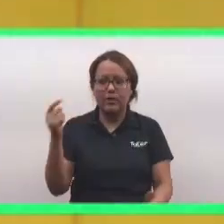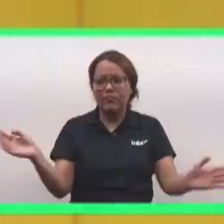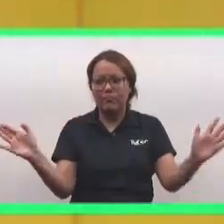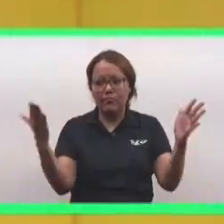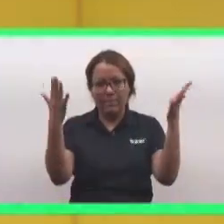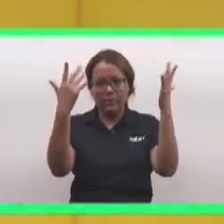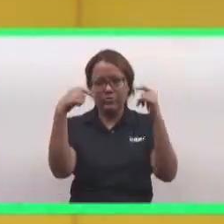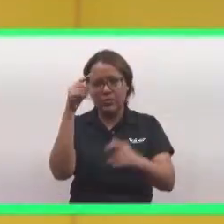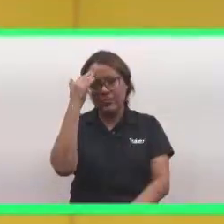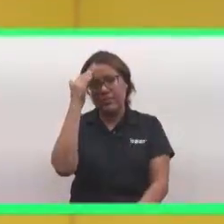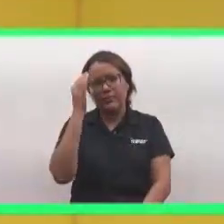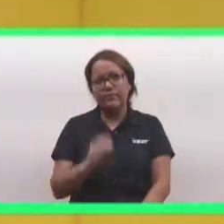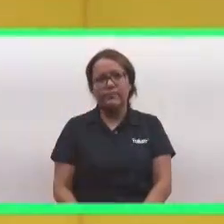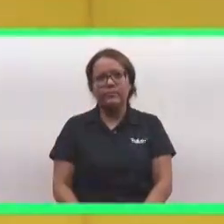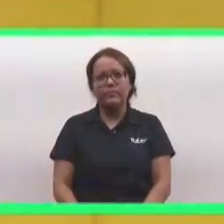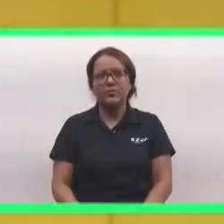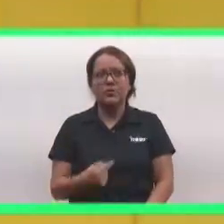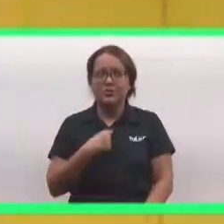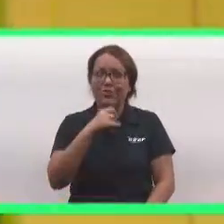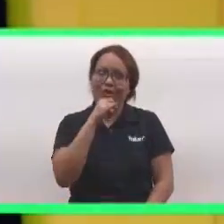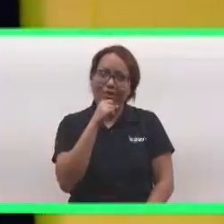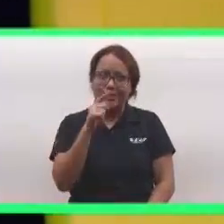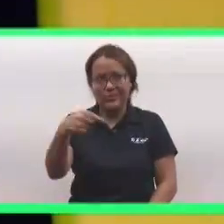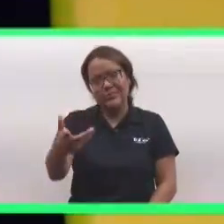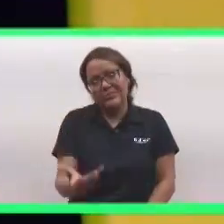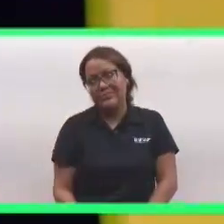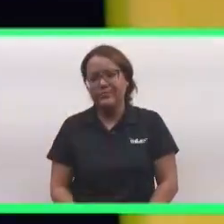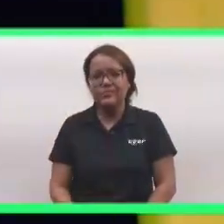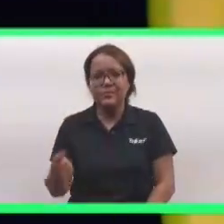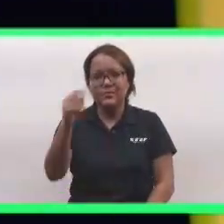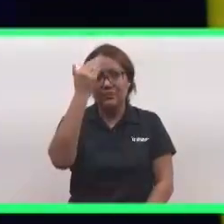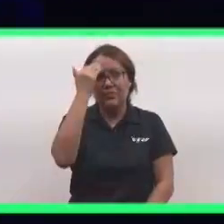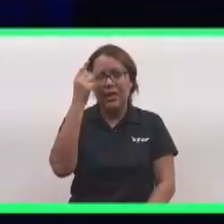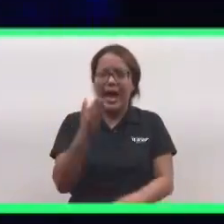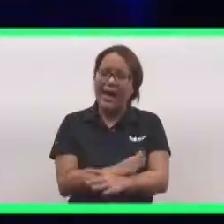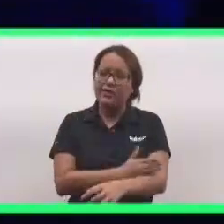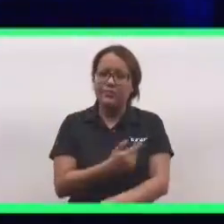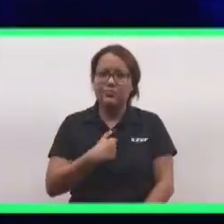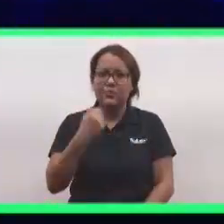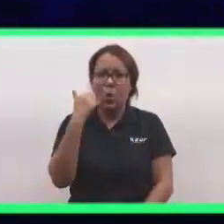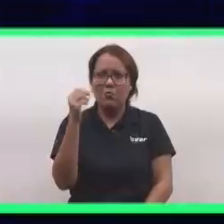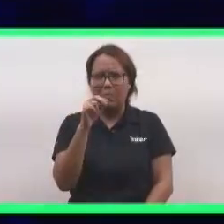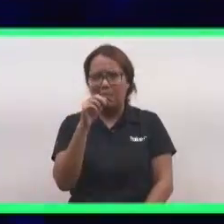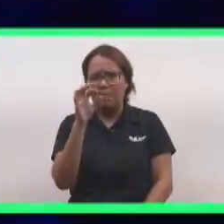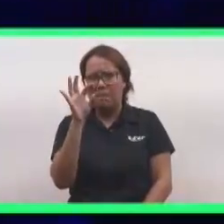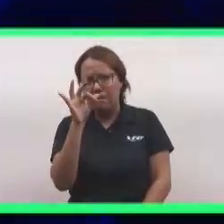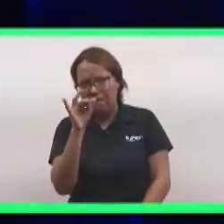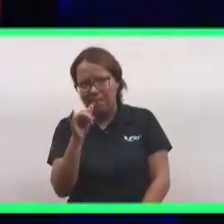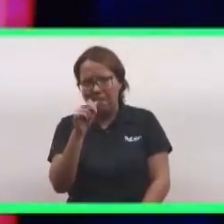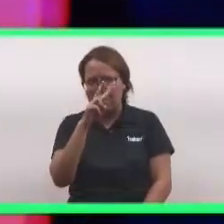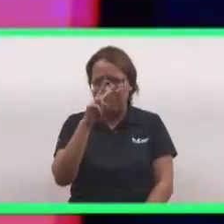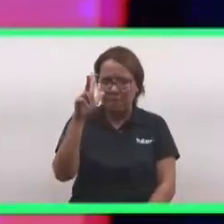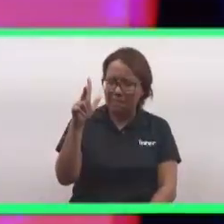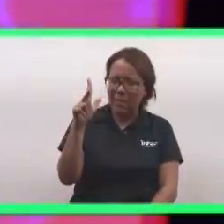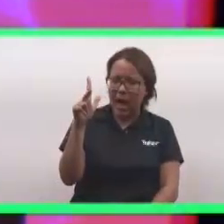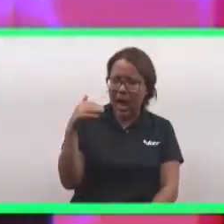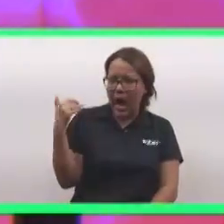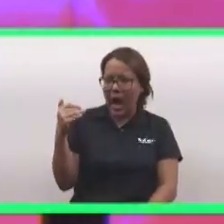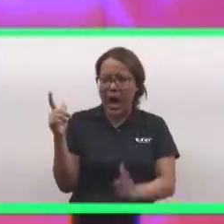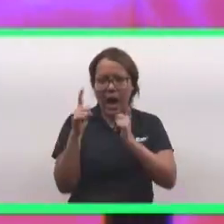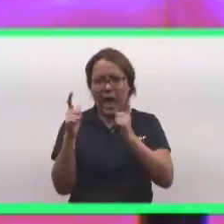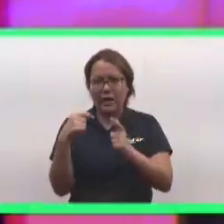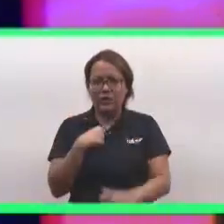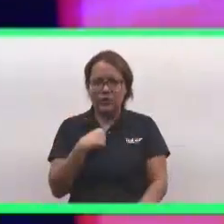en alguna etapa de la vida. Me estoy poniendo más viejo todos los días, pero cuando era un cipote, 19, 23 años, yo compré la enciclopedia de